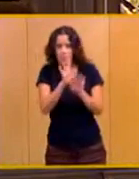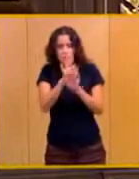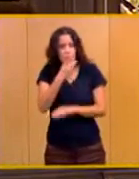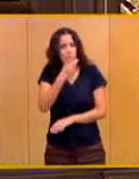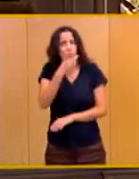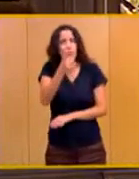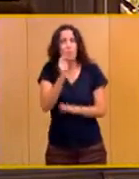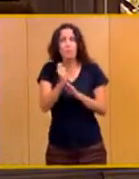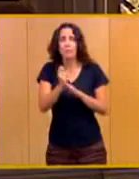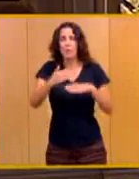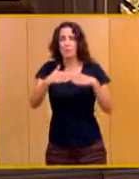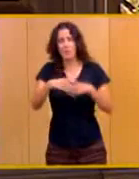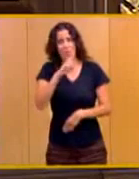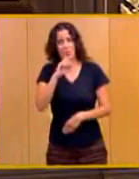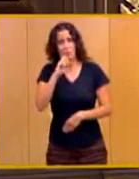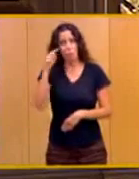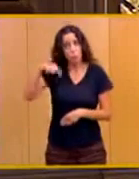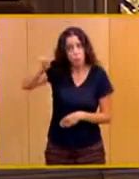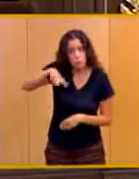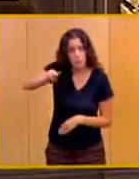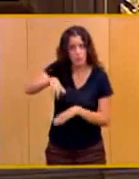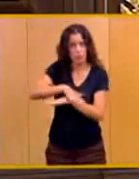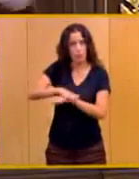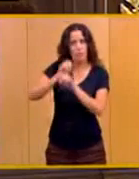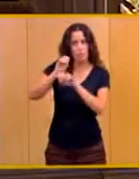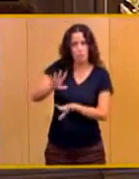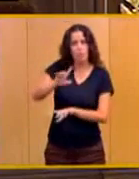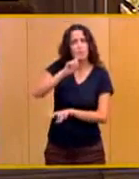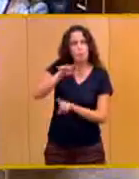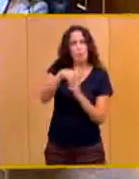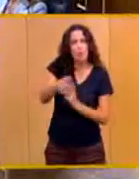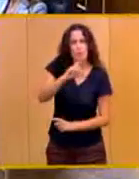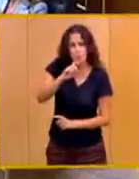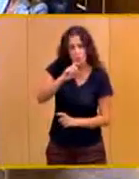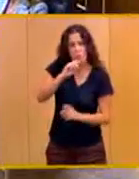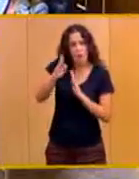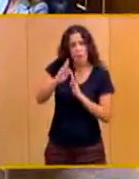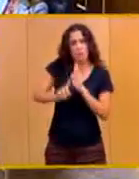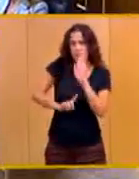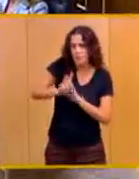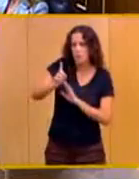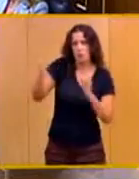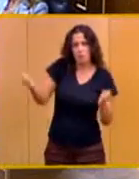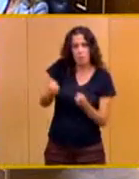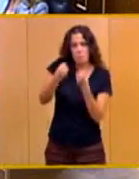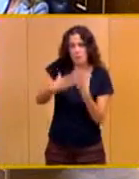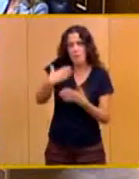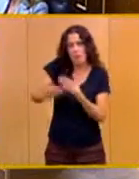mínimas cuando ustedes dejaron el Gobierno después de tantos años de crecimiento, de bonanza y de felicidad económica, según ustedes.